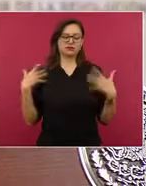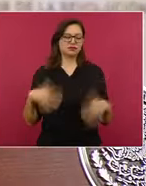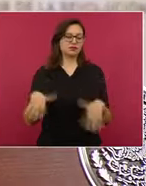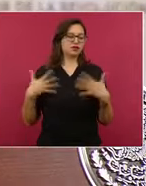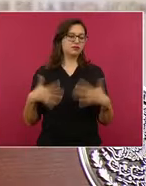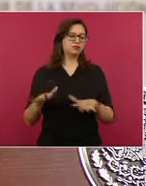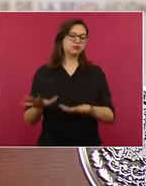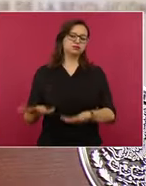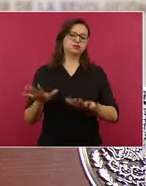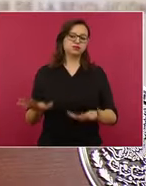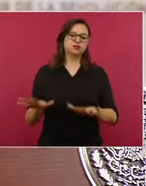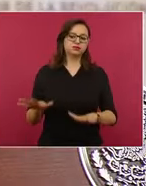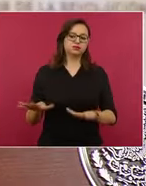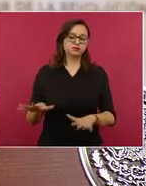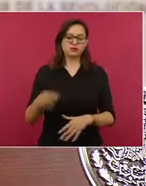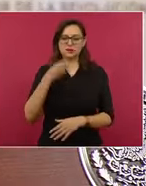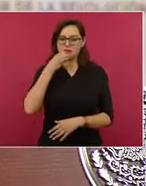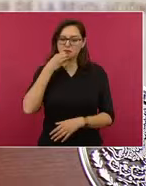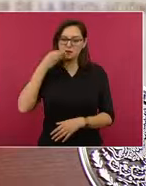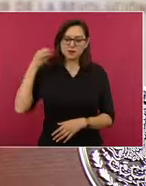Espléndido.